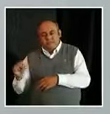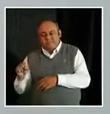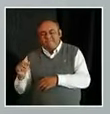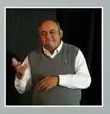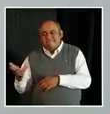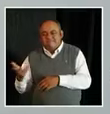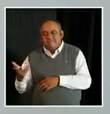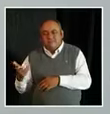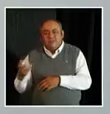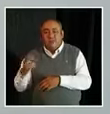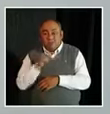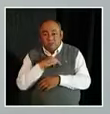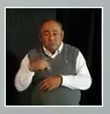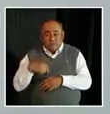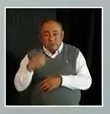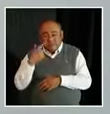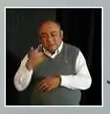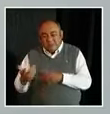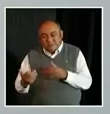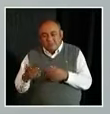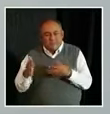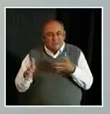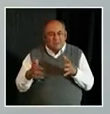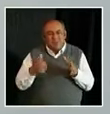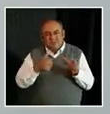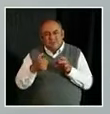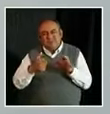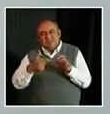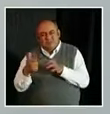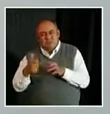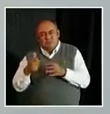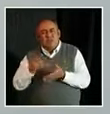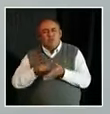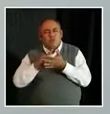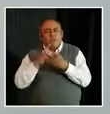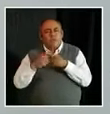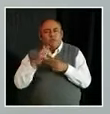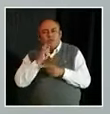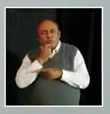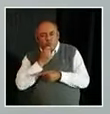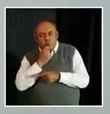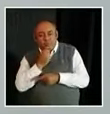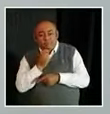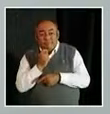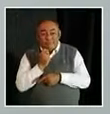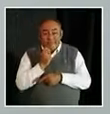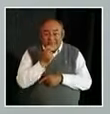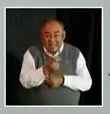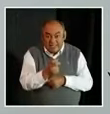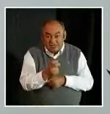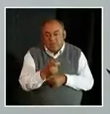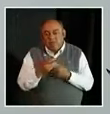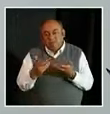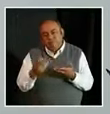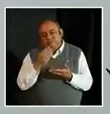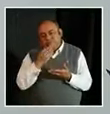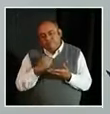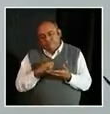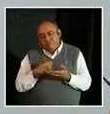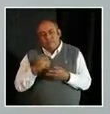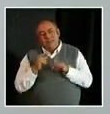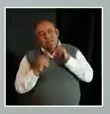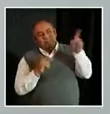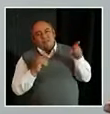estaban faltando como entre 600 y 700 litros por segundo. Y eso fue lo que hizo que tuviéramos que aumentar la extracción de Cerro